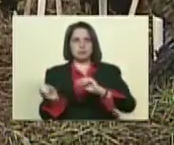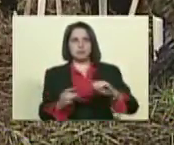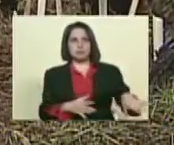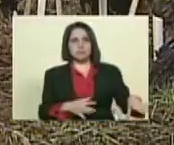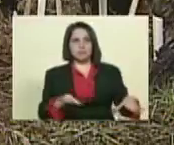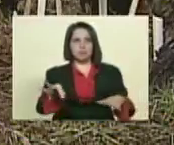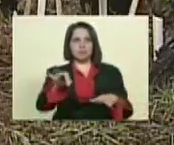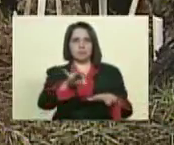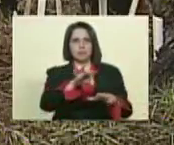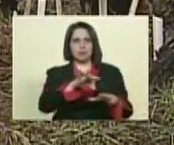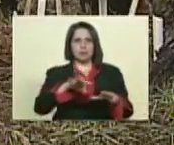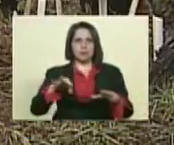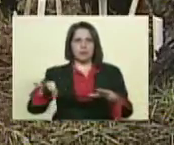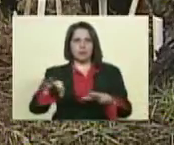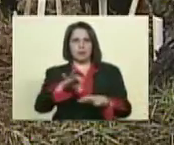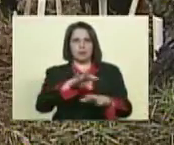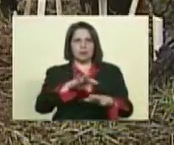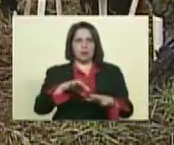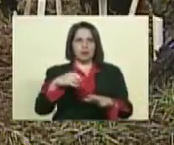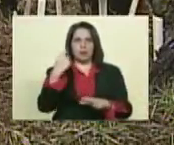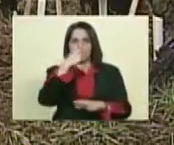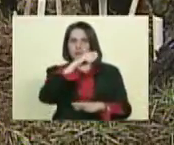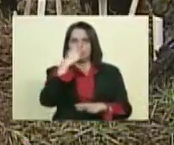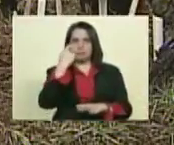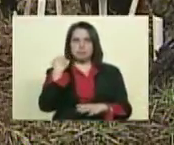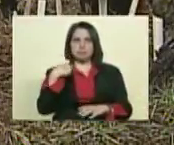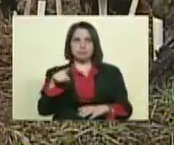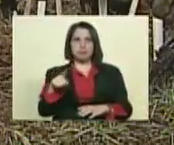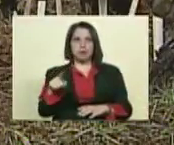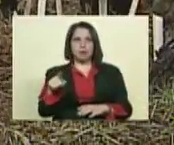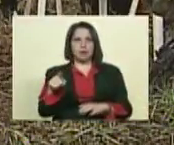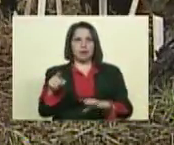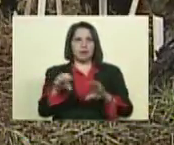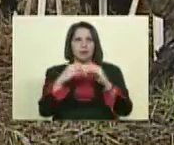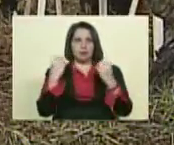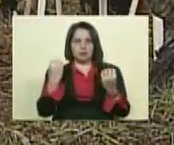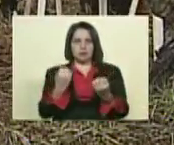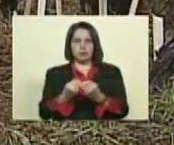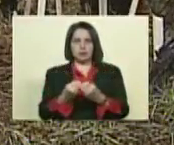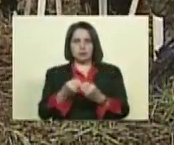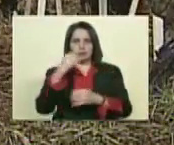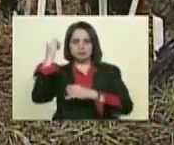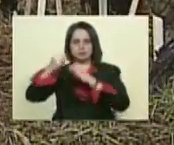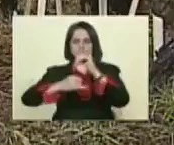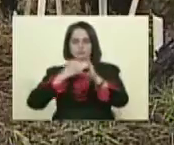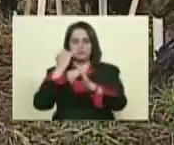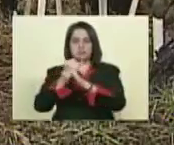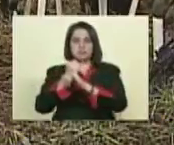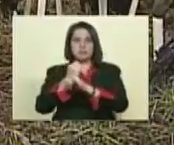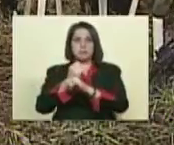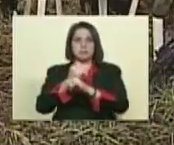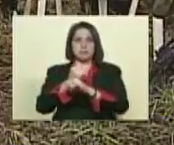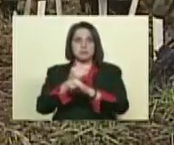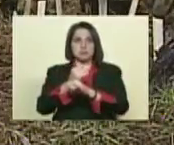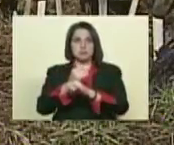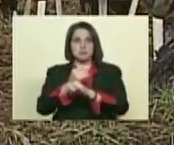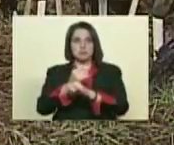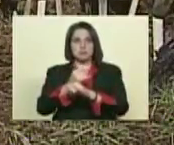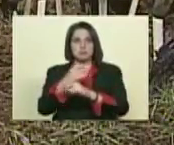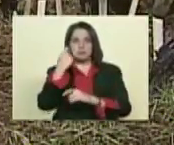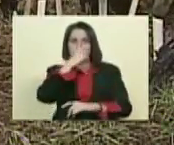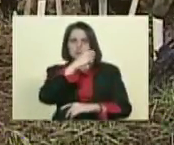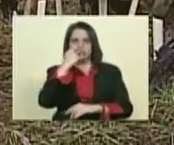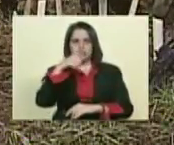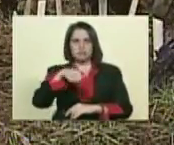incipiente que tiene estas organizaciones transnacionales de droga en el territorio patrio. Con esta